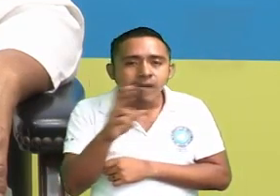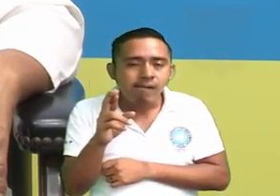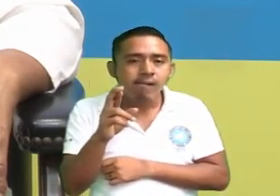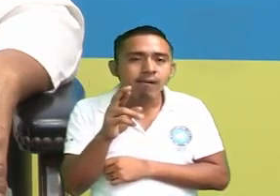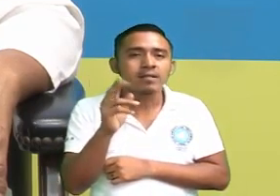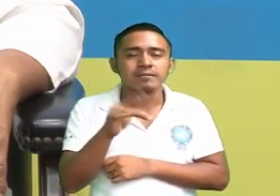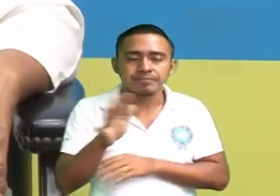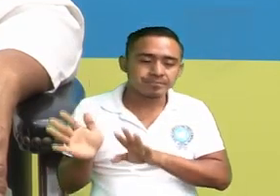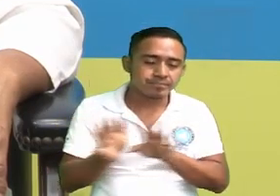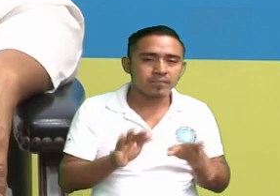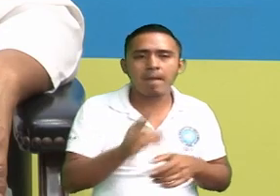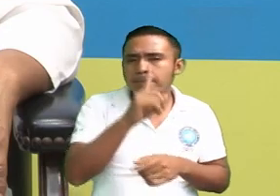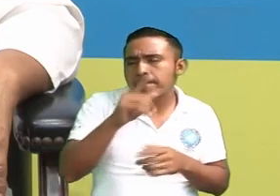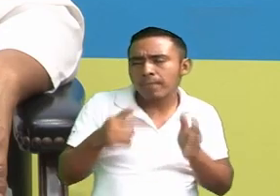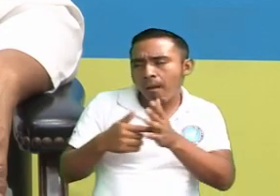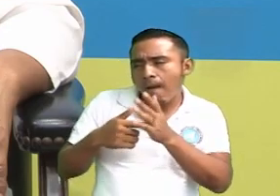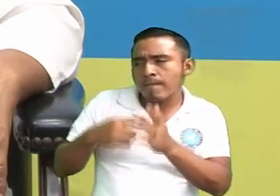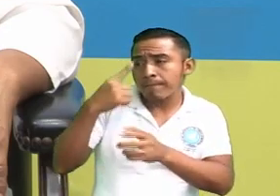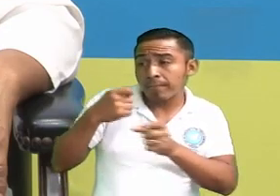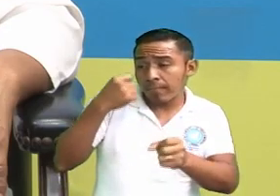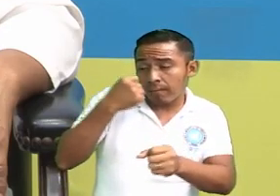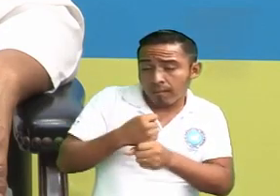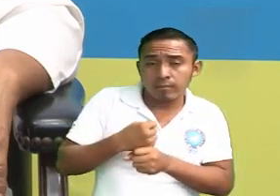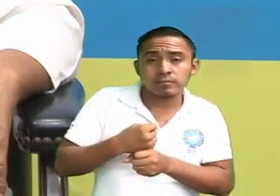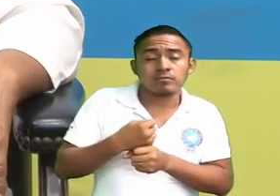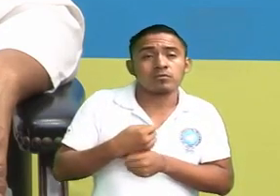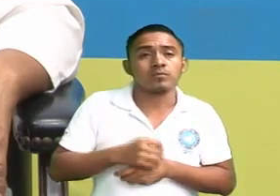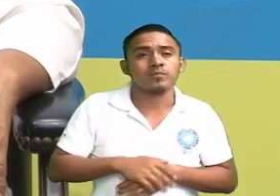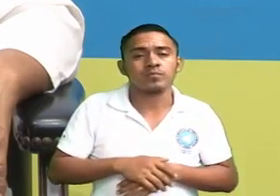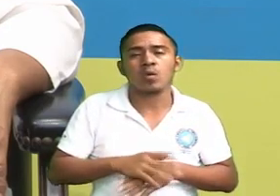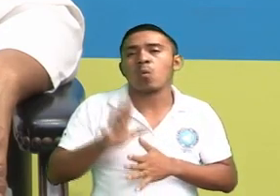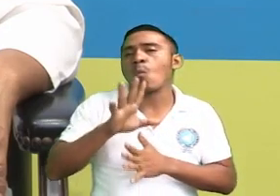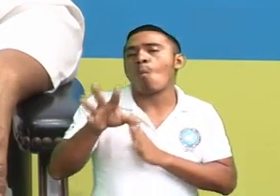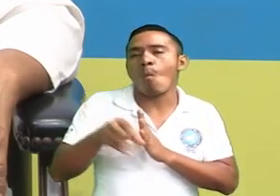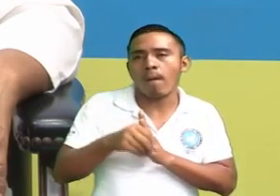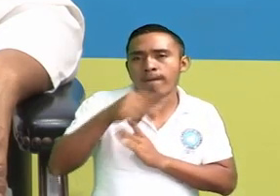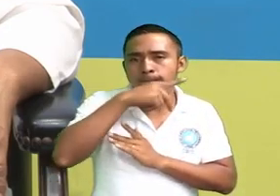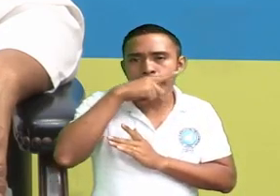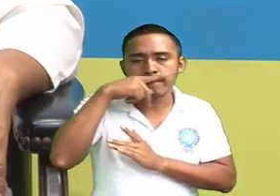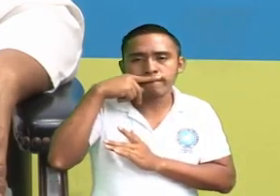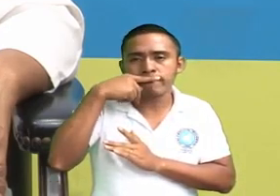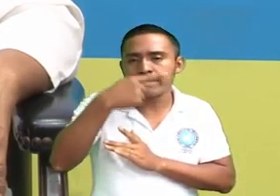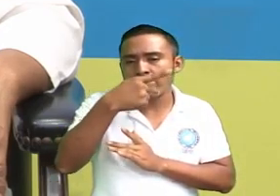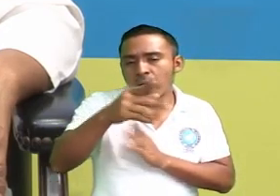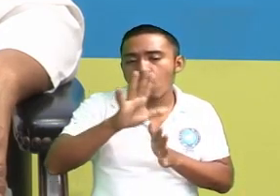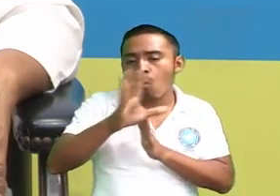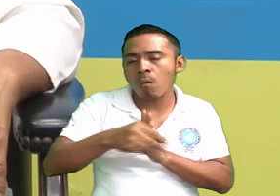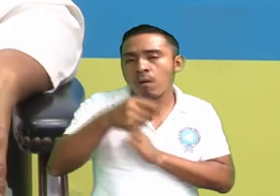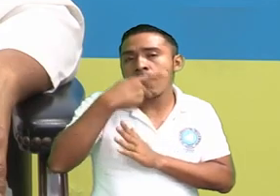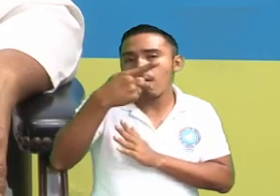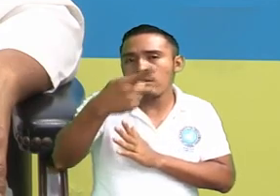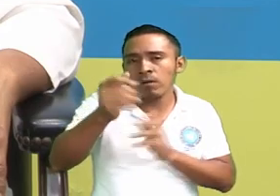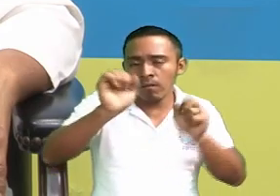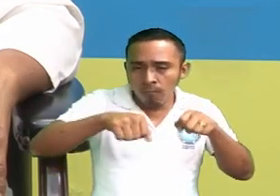las palabras. Casi siempre los niños, la palabra, la letra R les cuesta